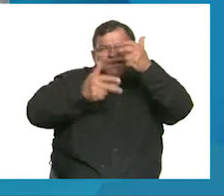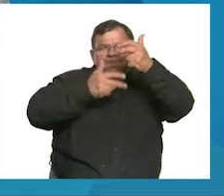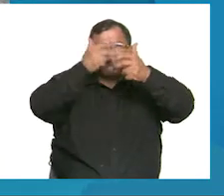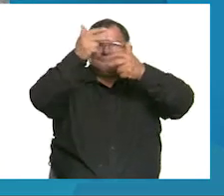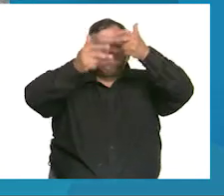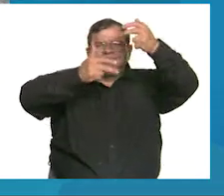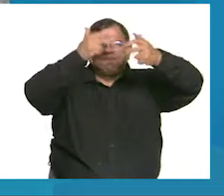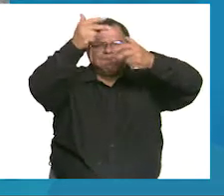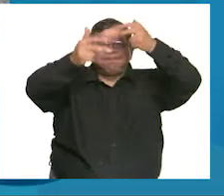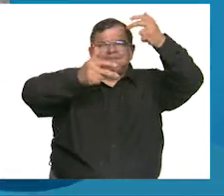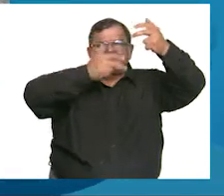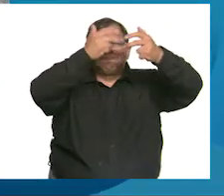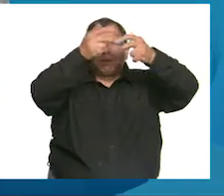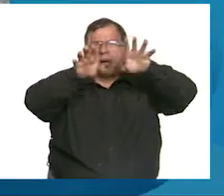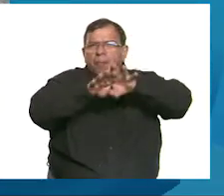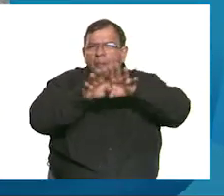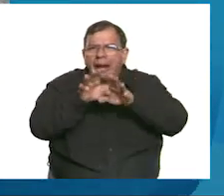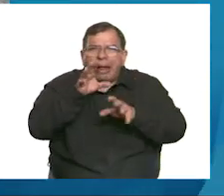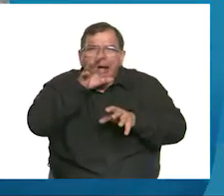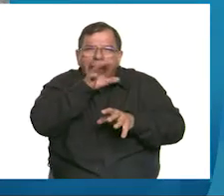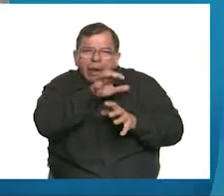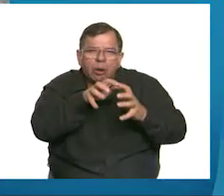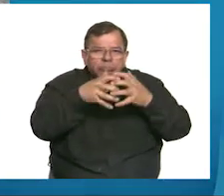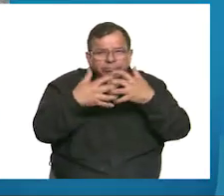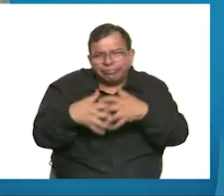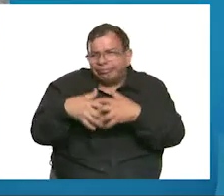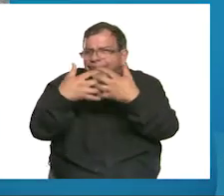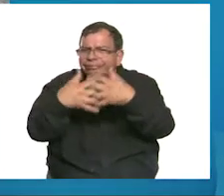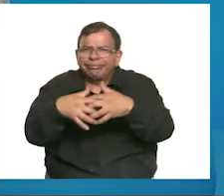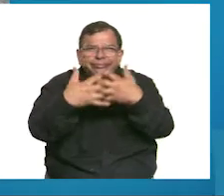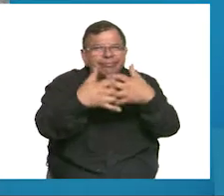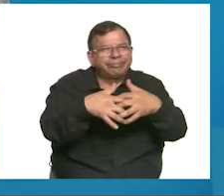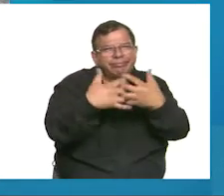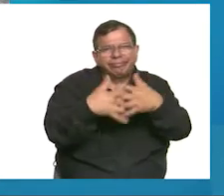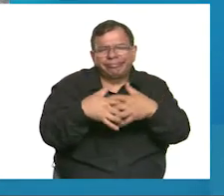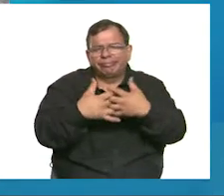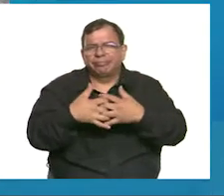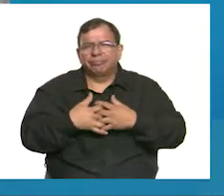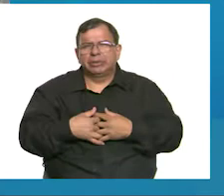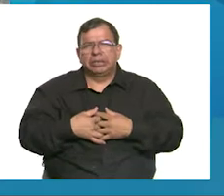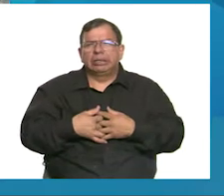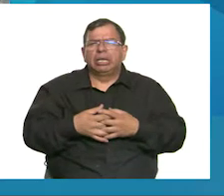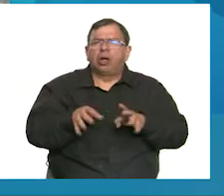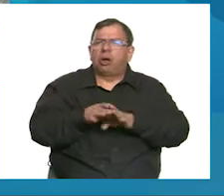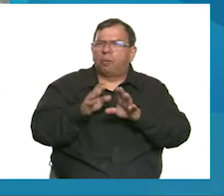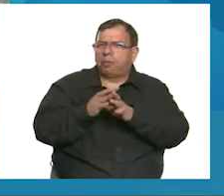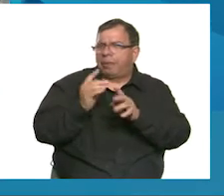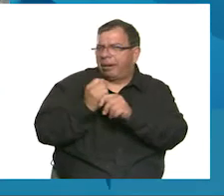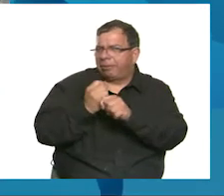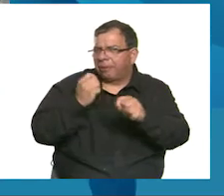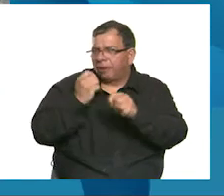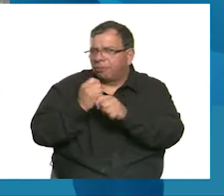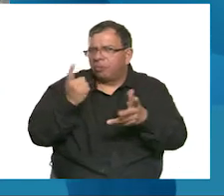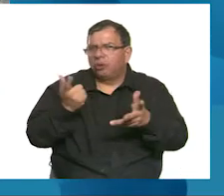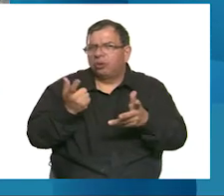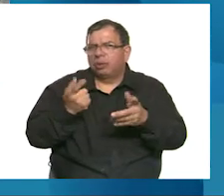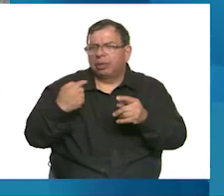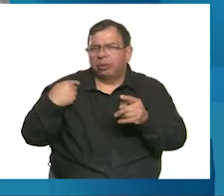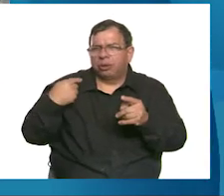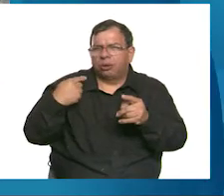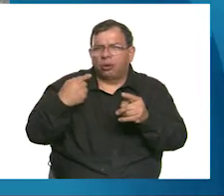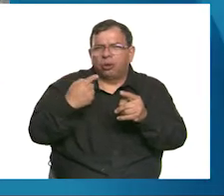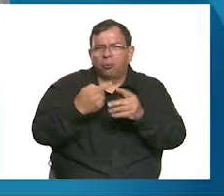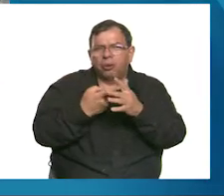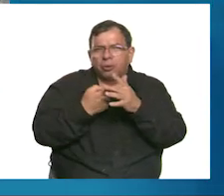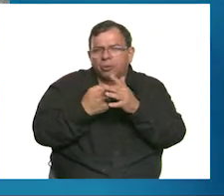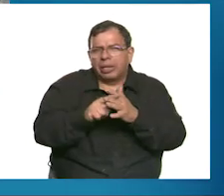hacer funcionar y mover las máquinas que inventó. Las más famosas fueron transportes, lo que originó el periodo de la historia